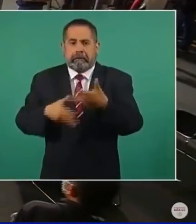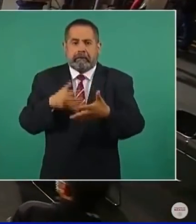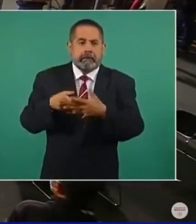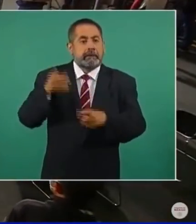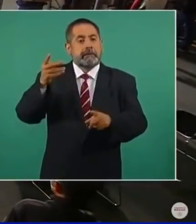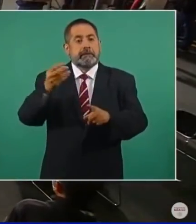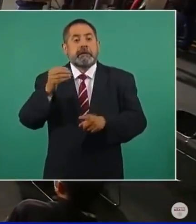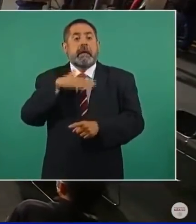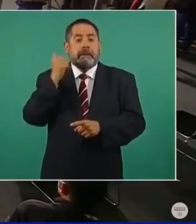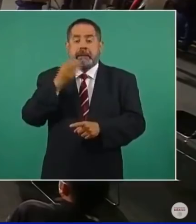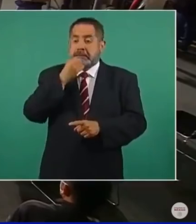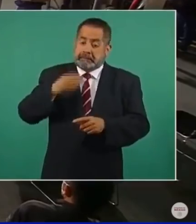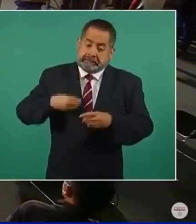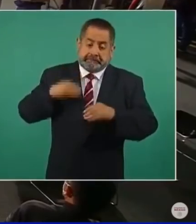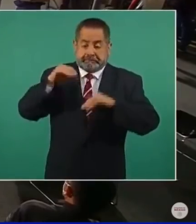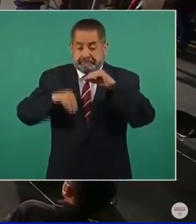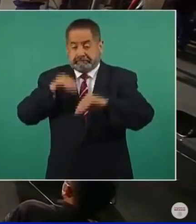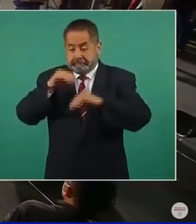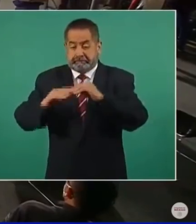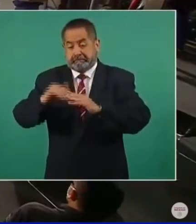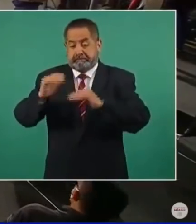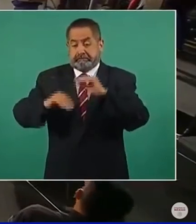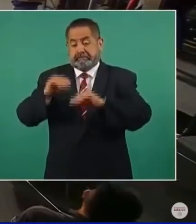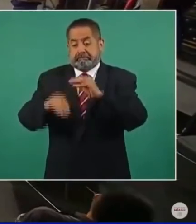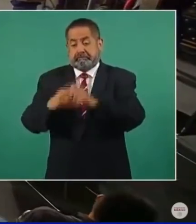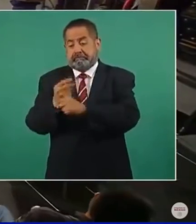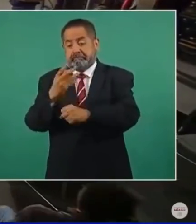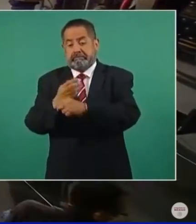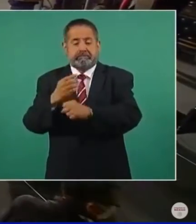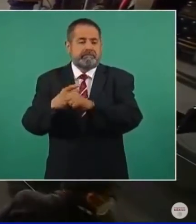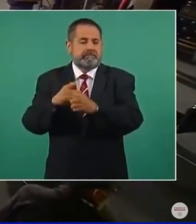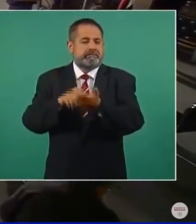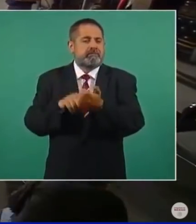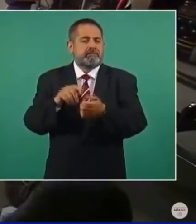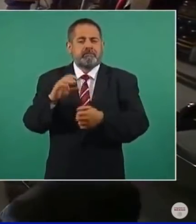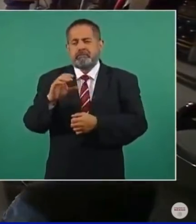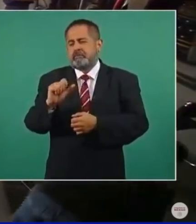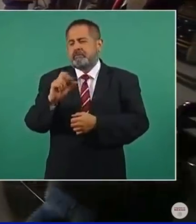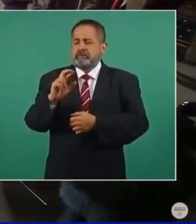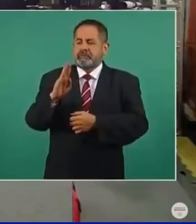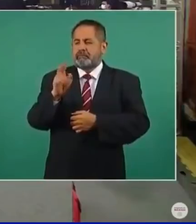una planta de carbón que ya emite menos